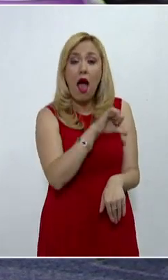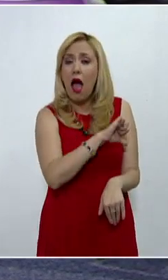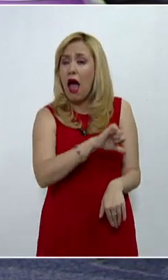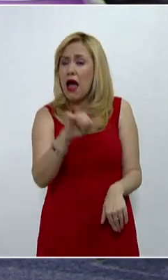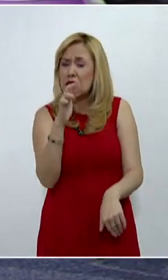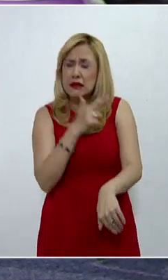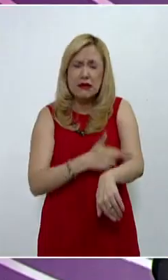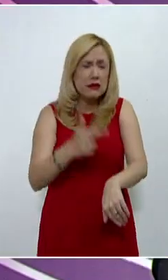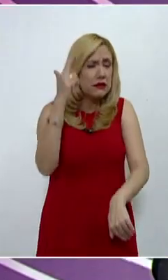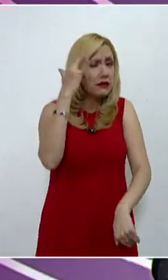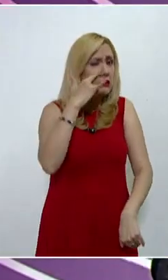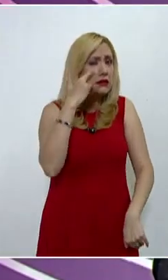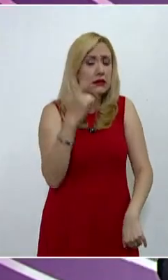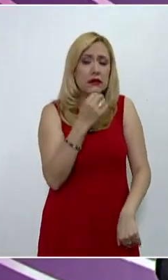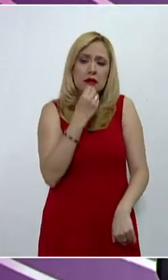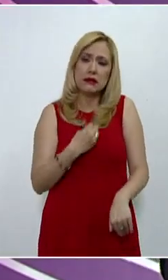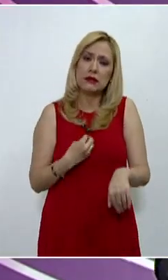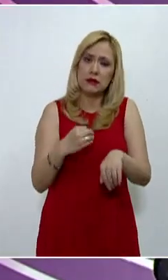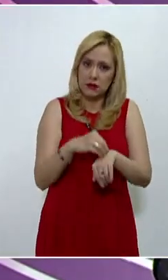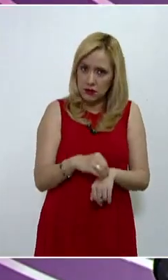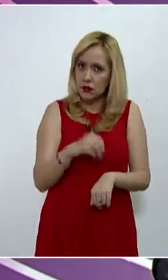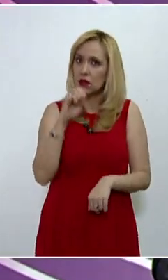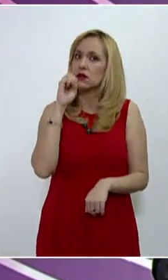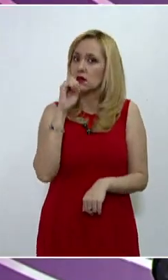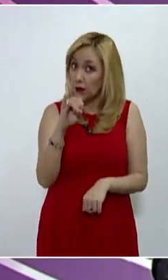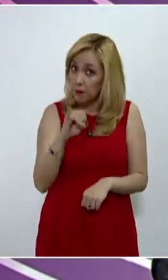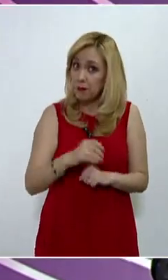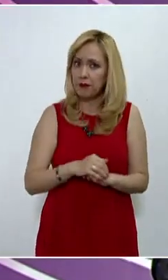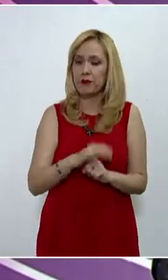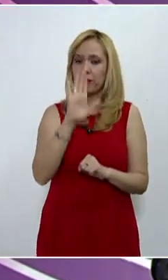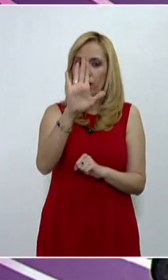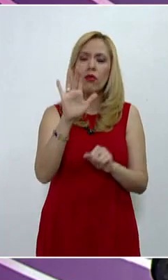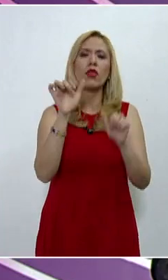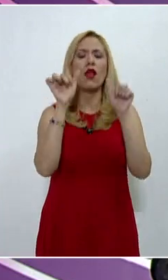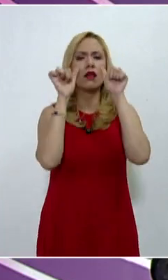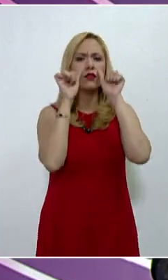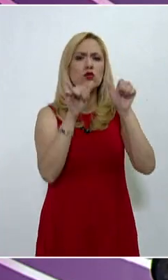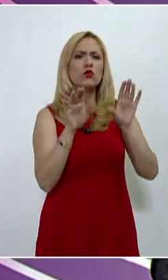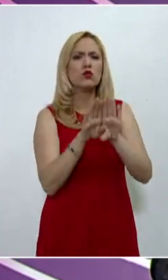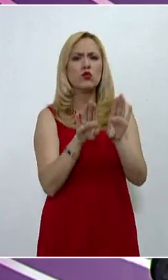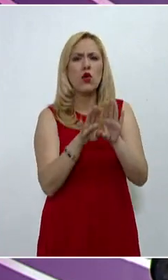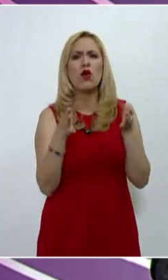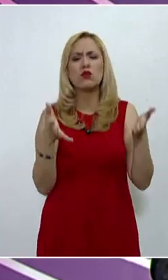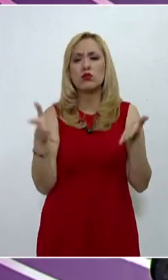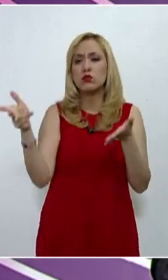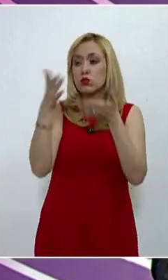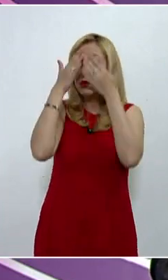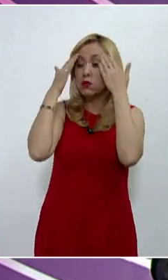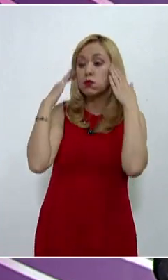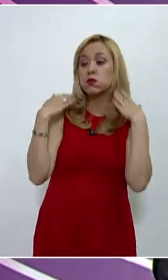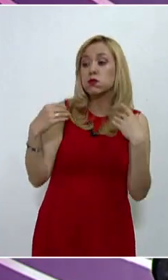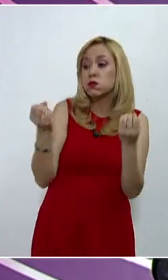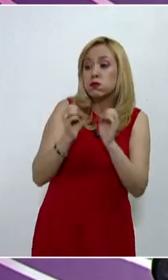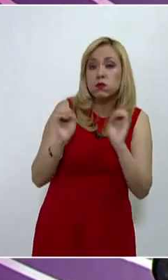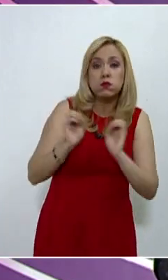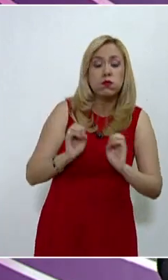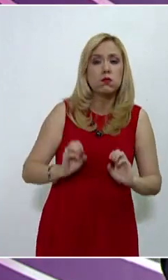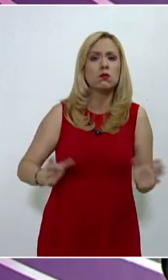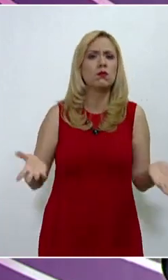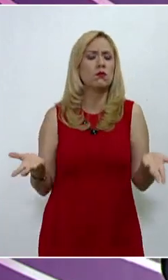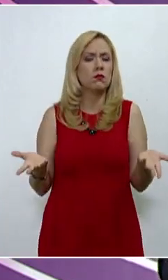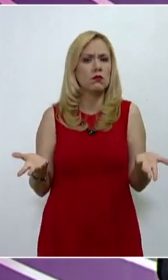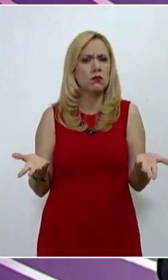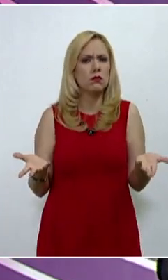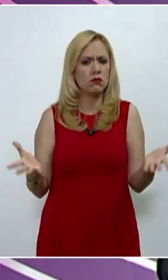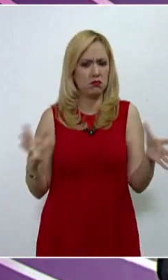extraordinaria y excepcional. Platicábamos justamente de la atención de la prisión preventiva con la presunción de inocencia. ¿Por qué no